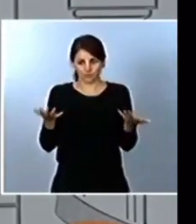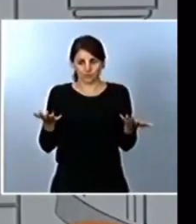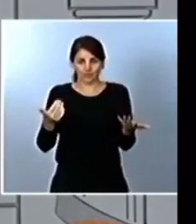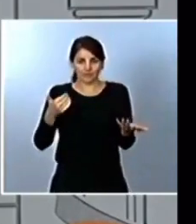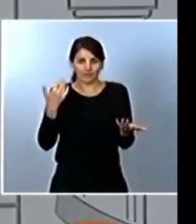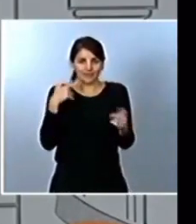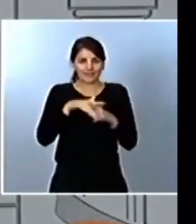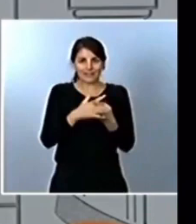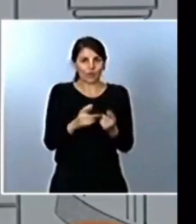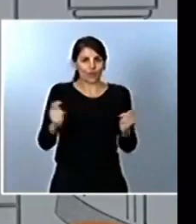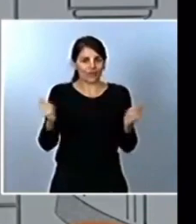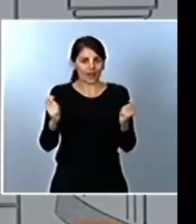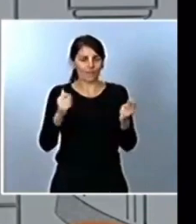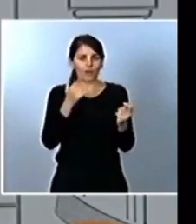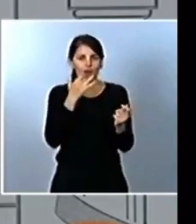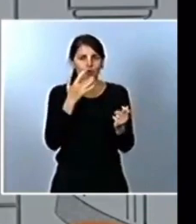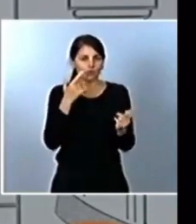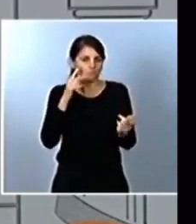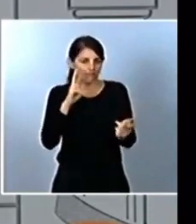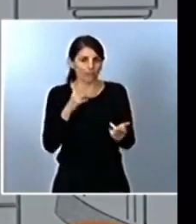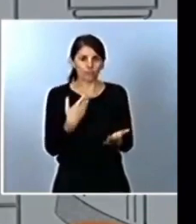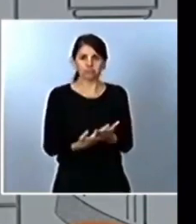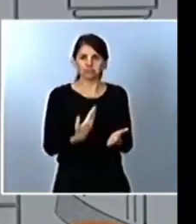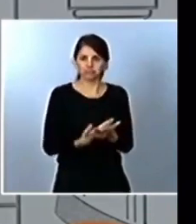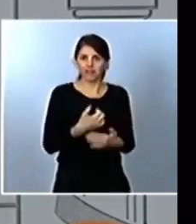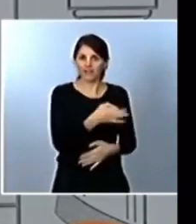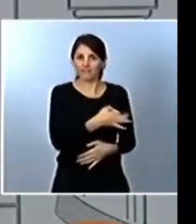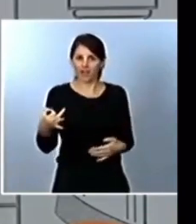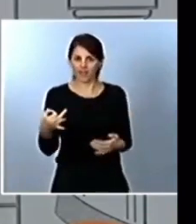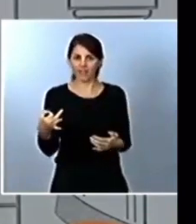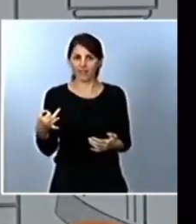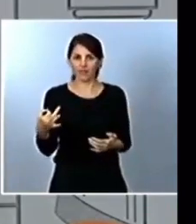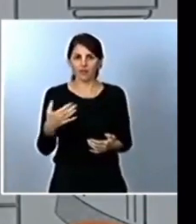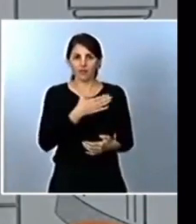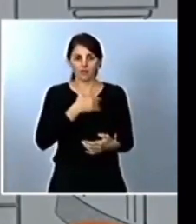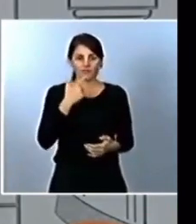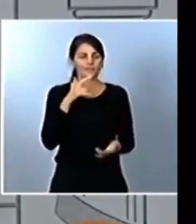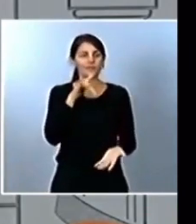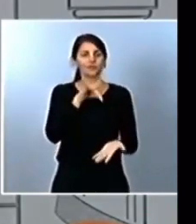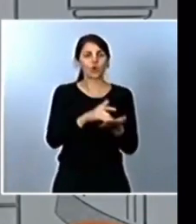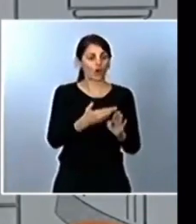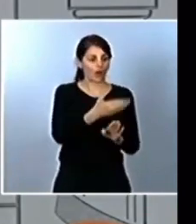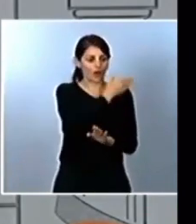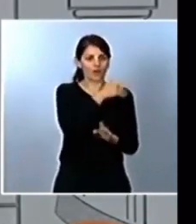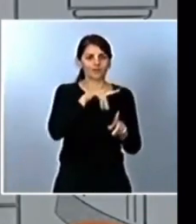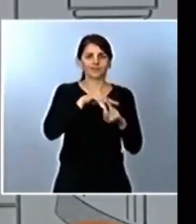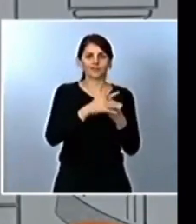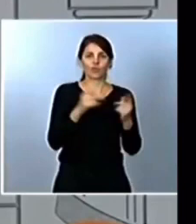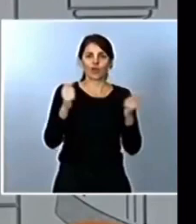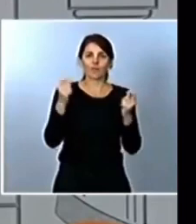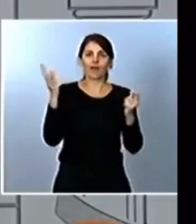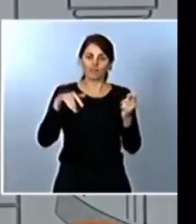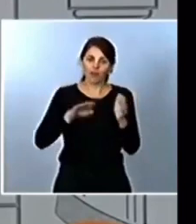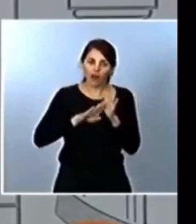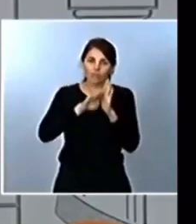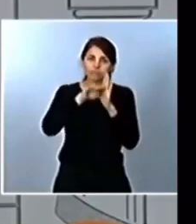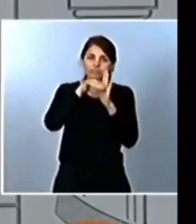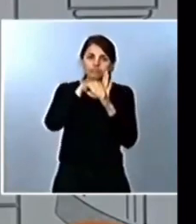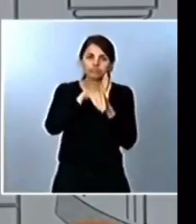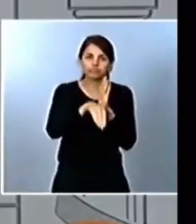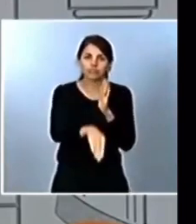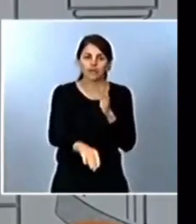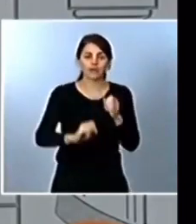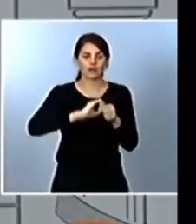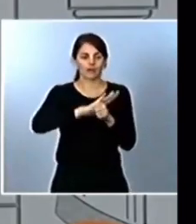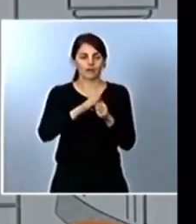instrumento eficaz. Con el estado de alarma hemos doblegado la curva, mantuvimos a raya el virus y, en consecuencia, llevamos a cero el número de